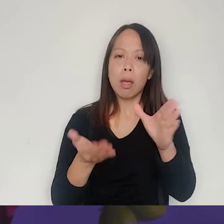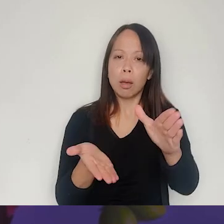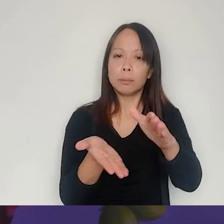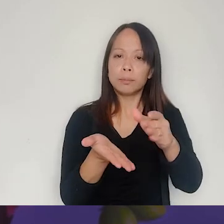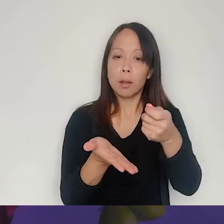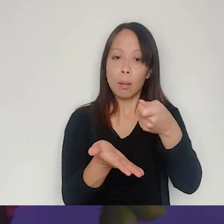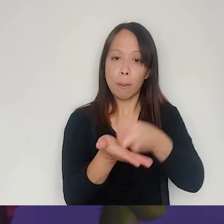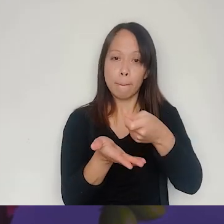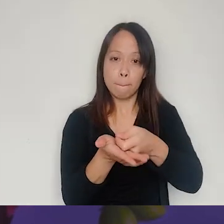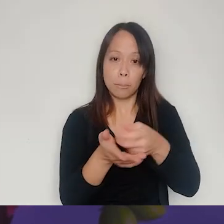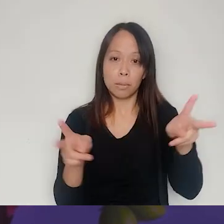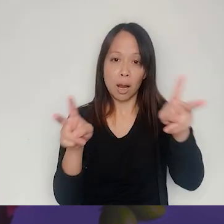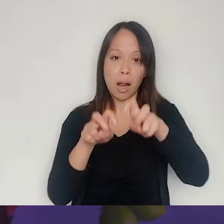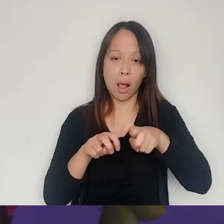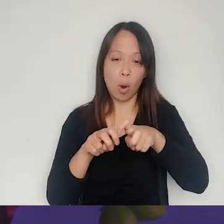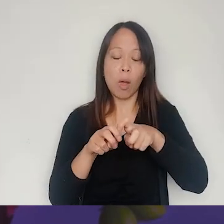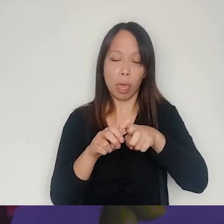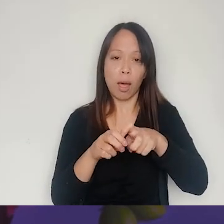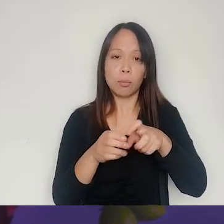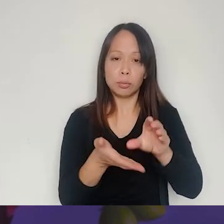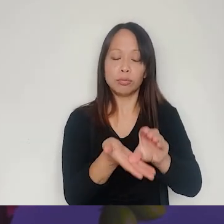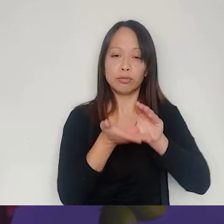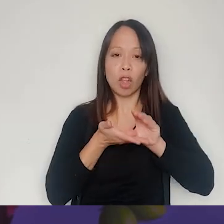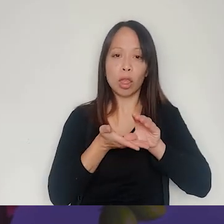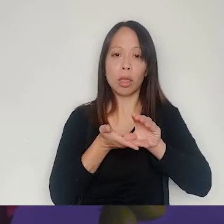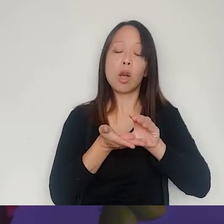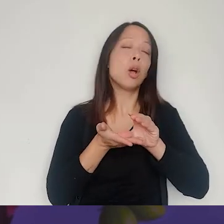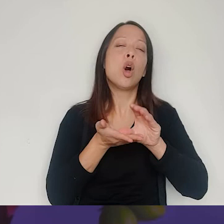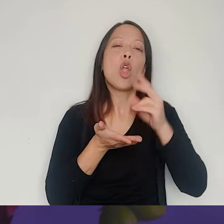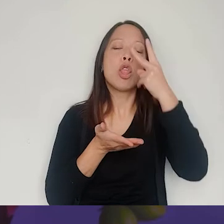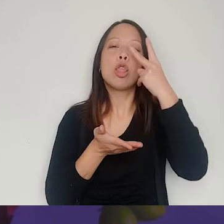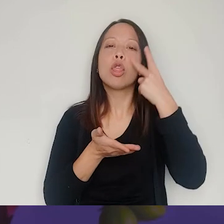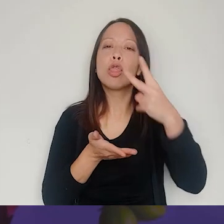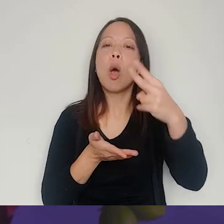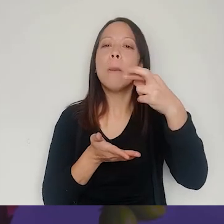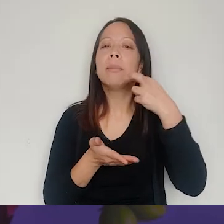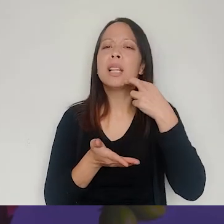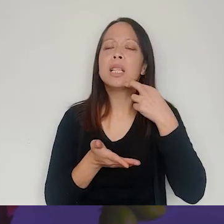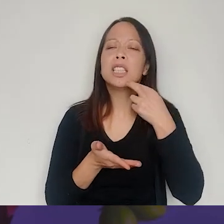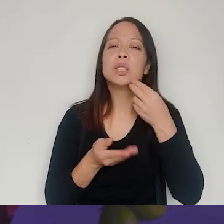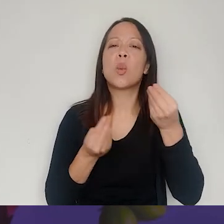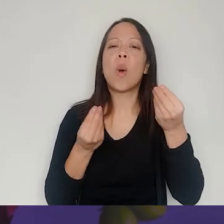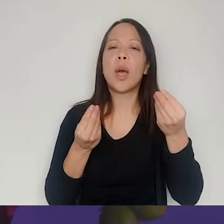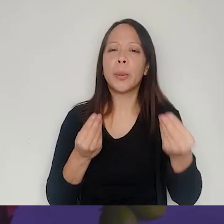que finalmente no se terminaron de ejecutar hasta finales del 2019. Y